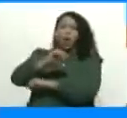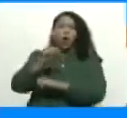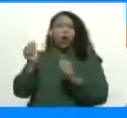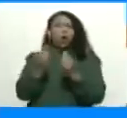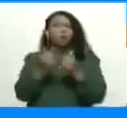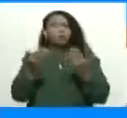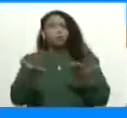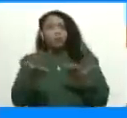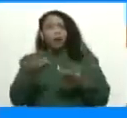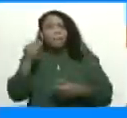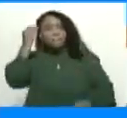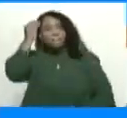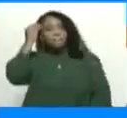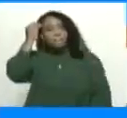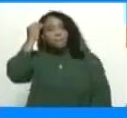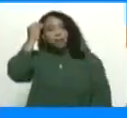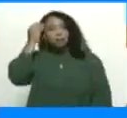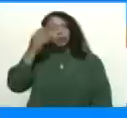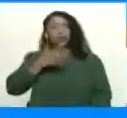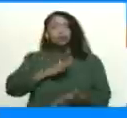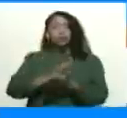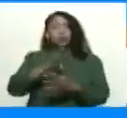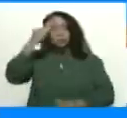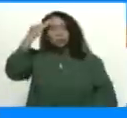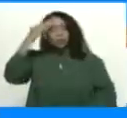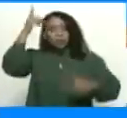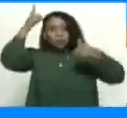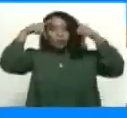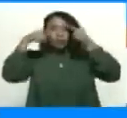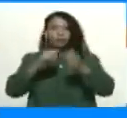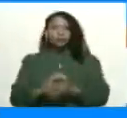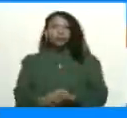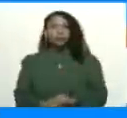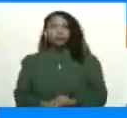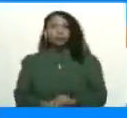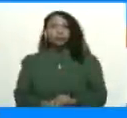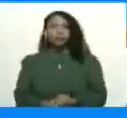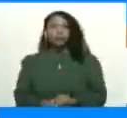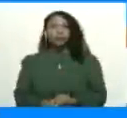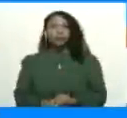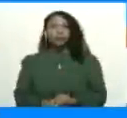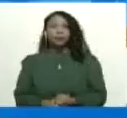con el pensamiento del comandante Hugo Chávez.